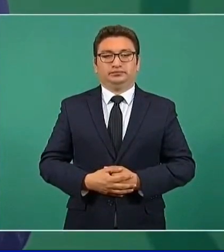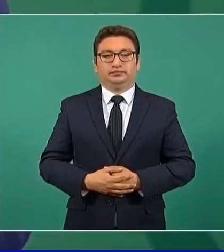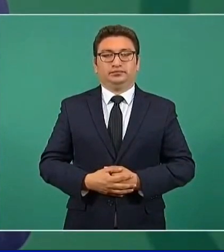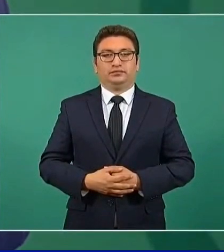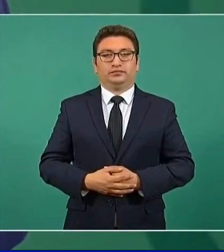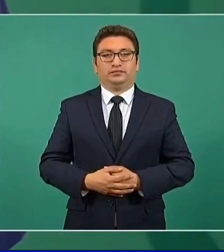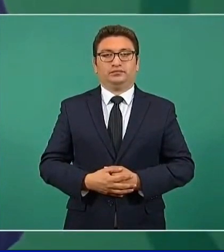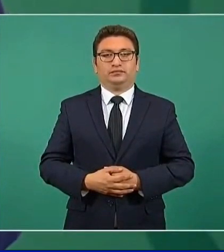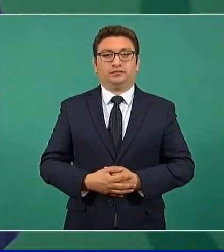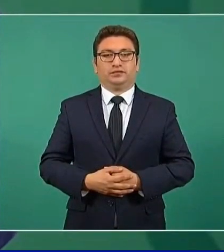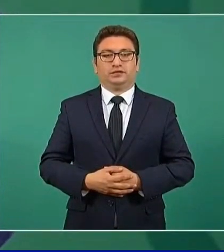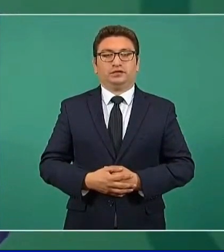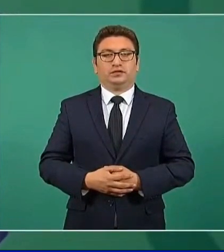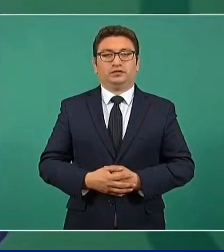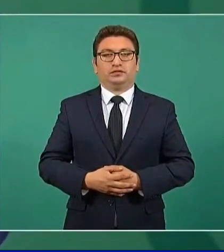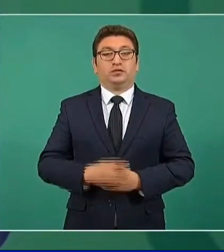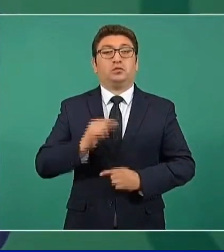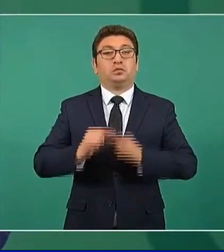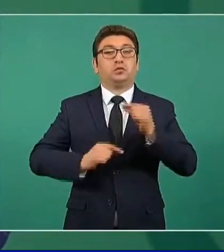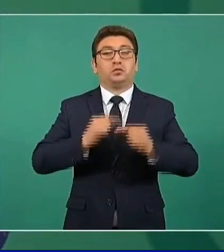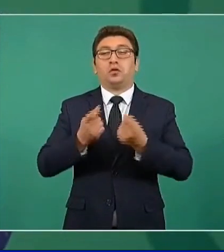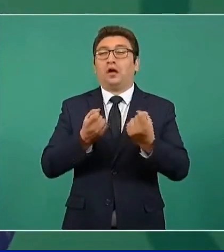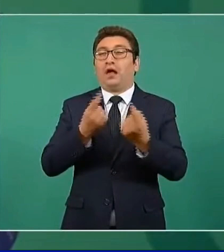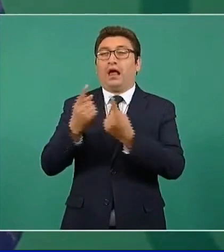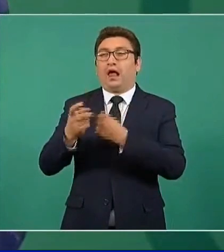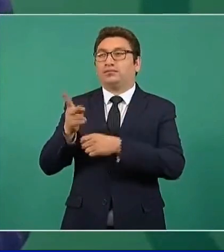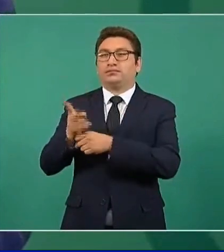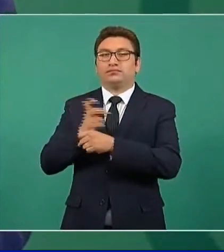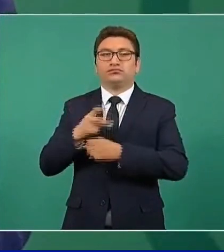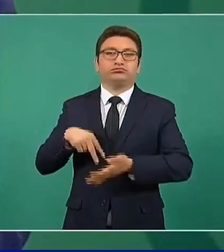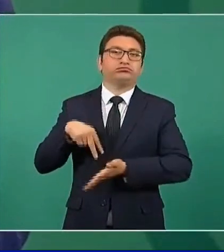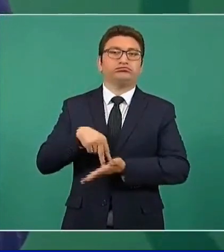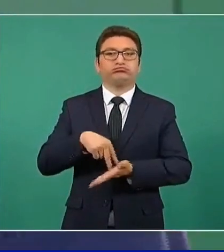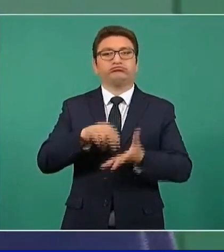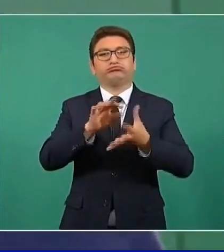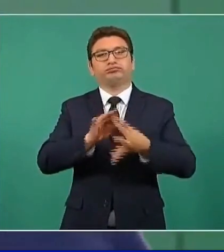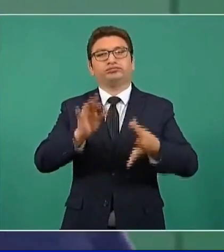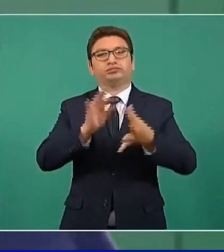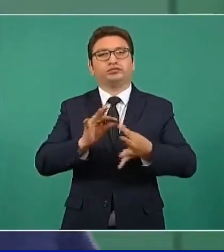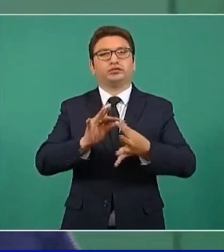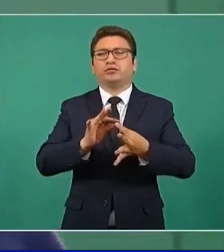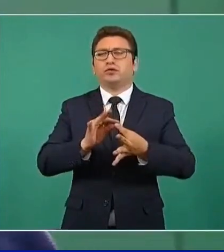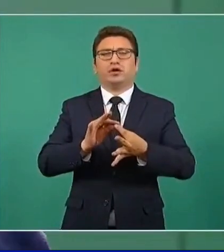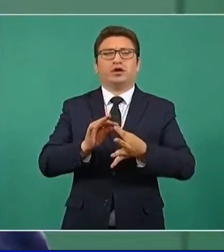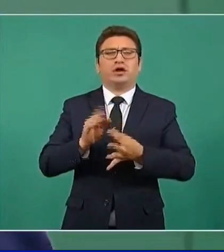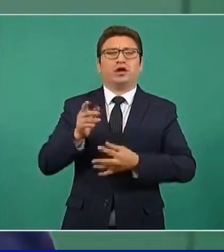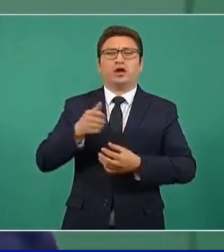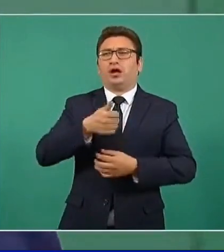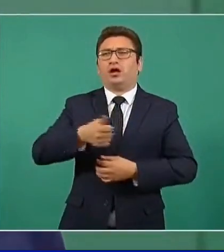poco a poco, para que conozcan cuál es la